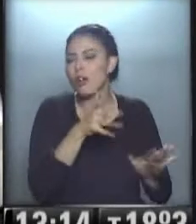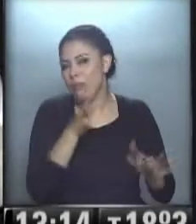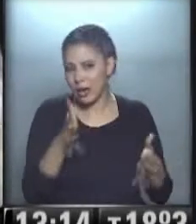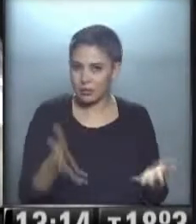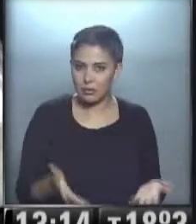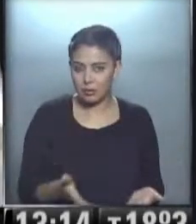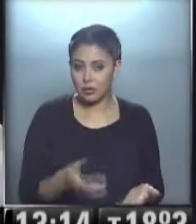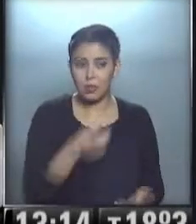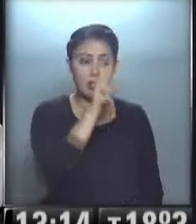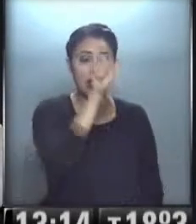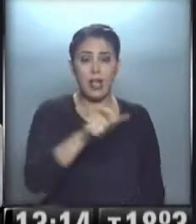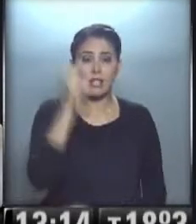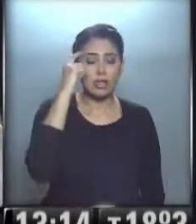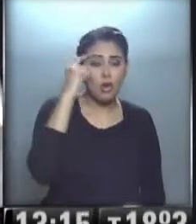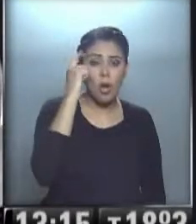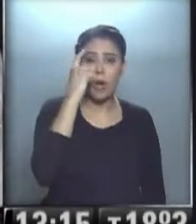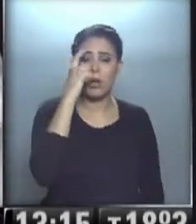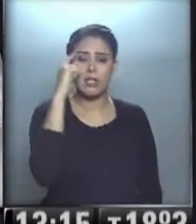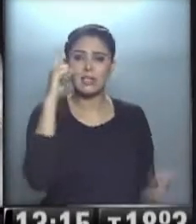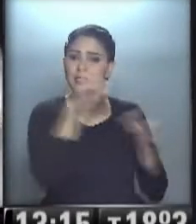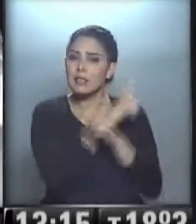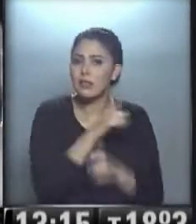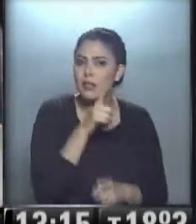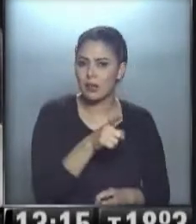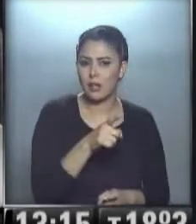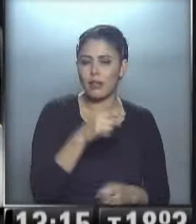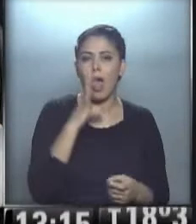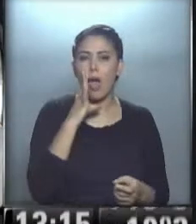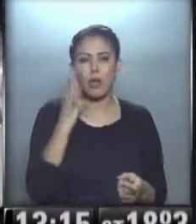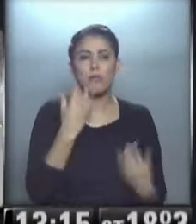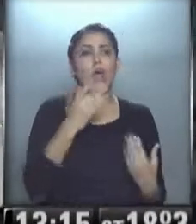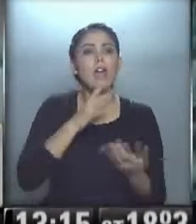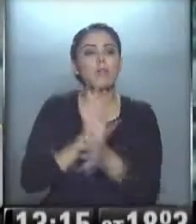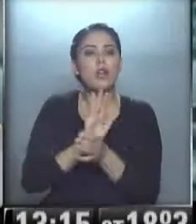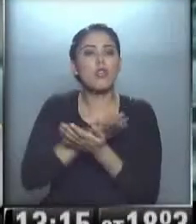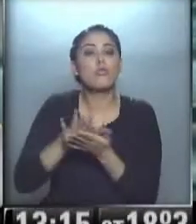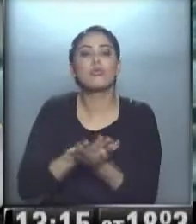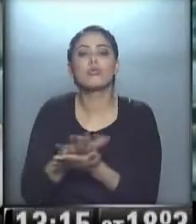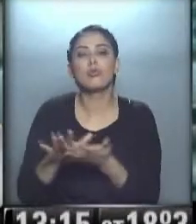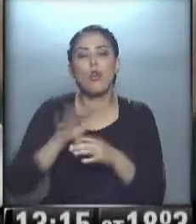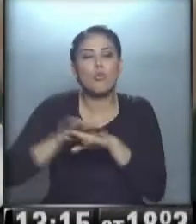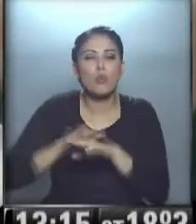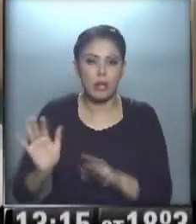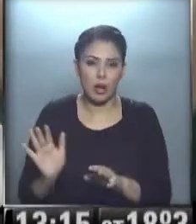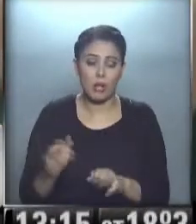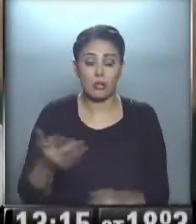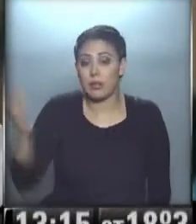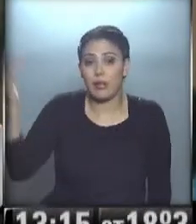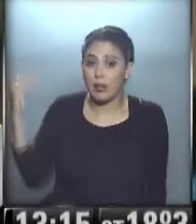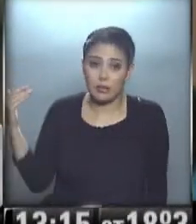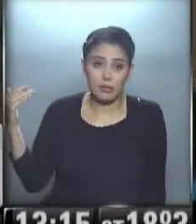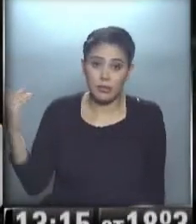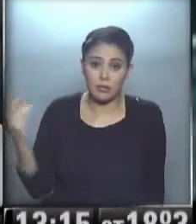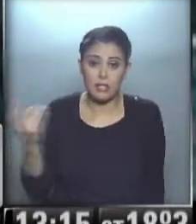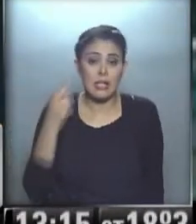Porque el psicólogo, el psiquiatra, tiene esa cosa de cura. Que, bueno, históricamente